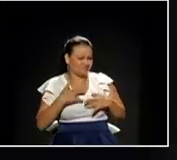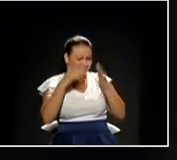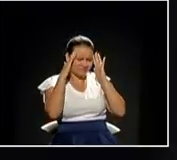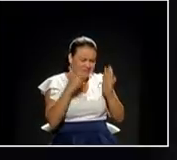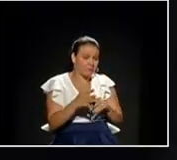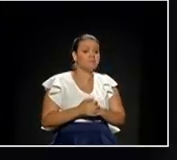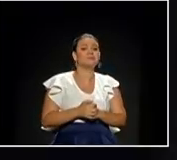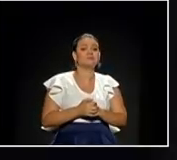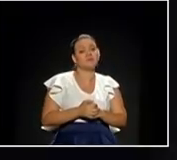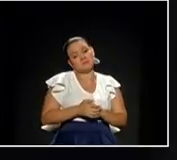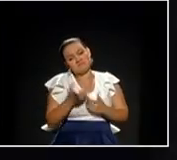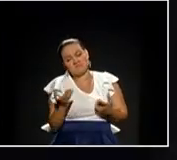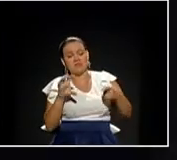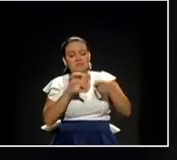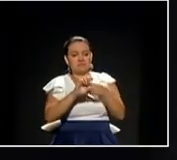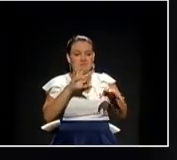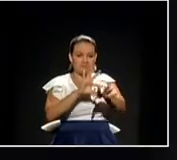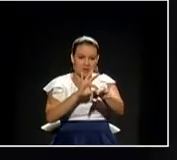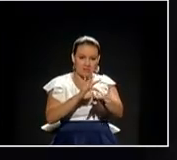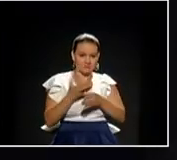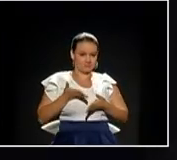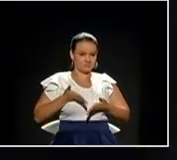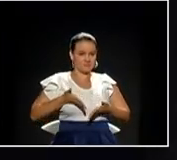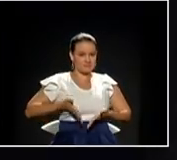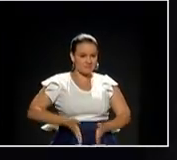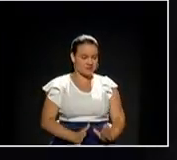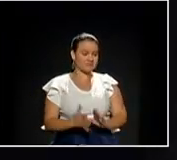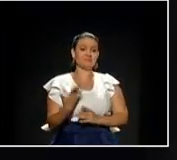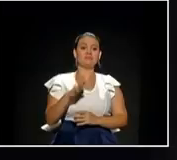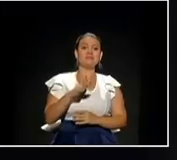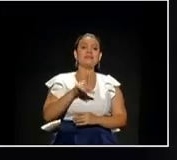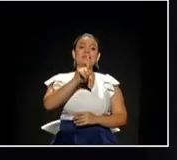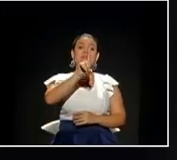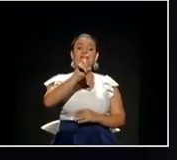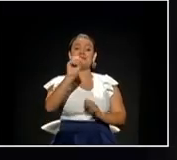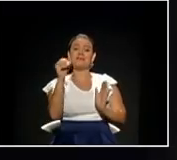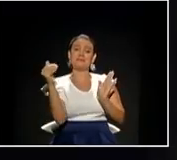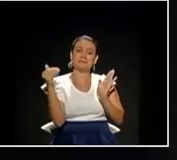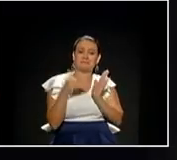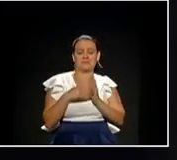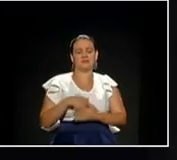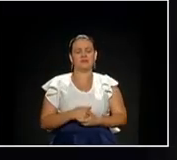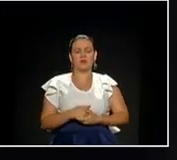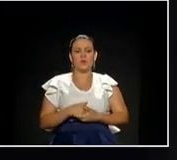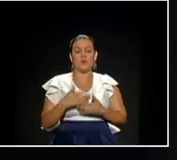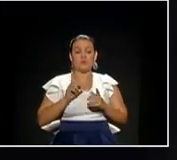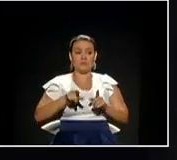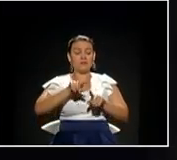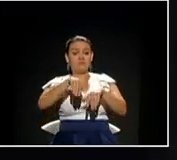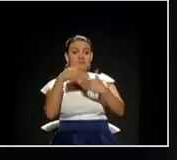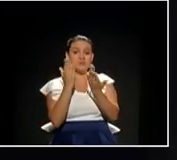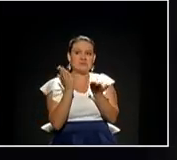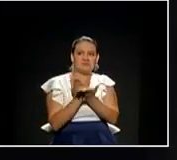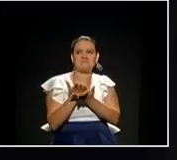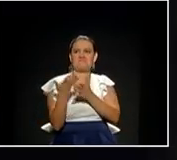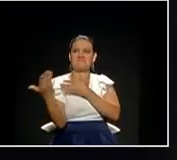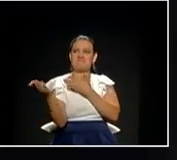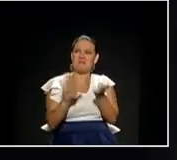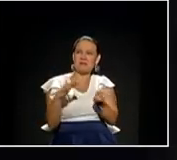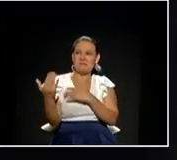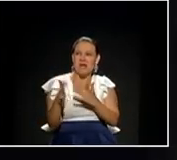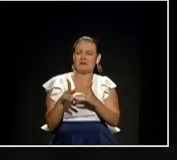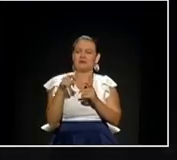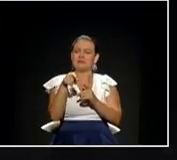alrededor de 286 mil atención es en educación tenemos en colegios